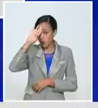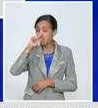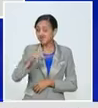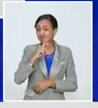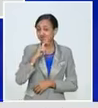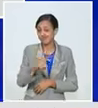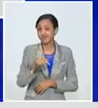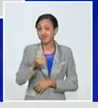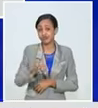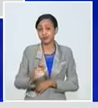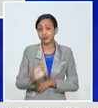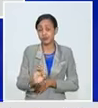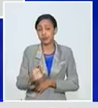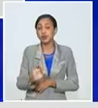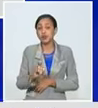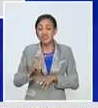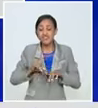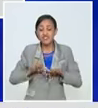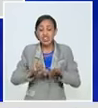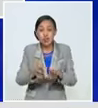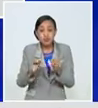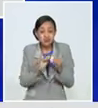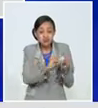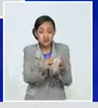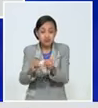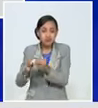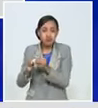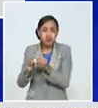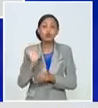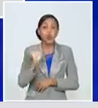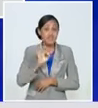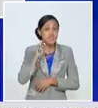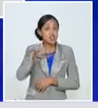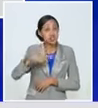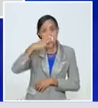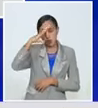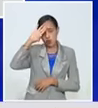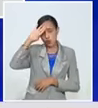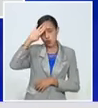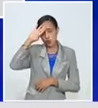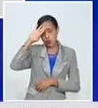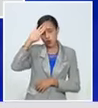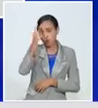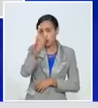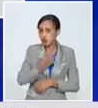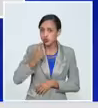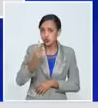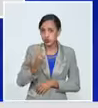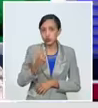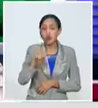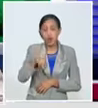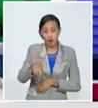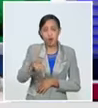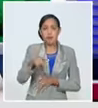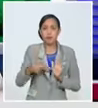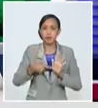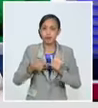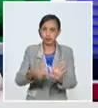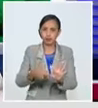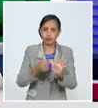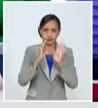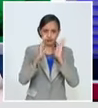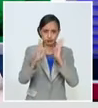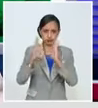hablan de la transmisión que tenemos todavía en el país y que vamos a ver ahora por territorio.